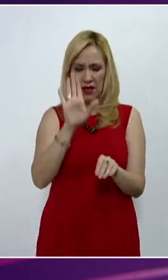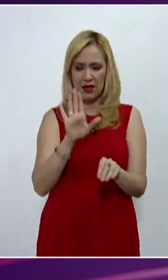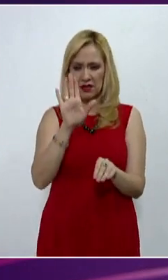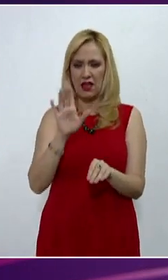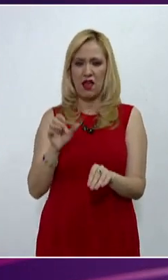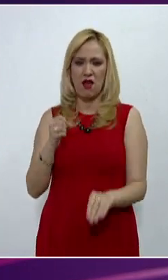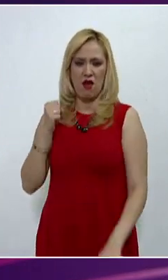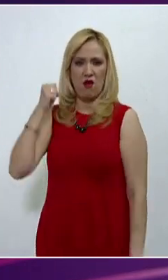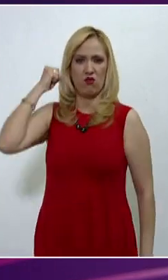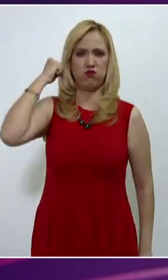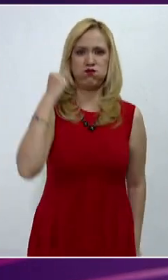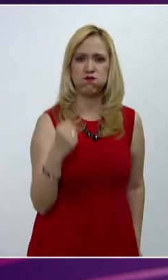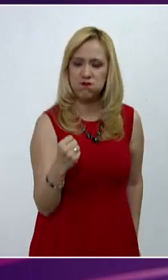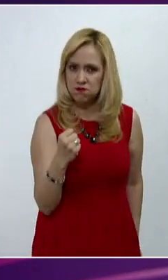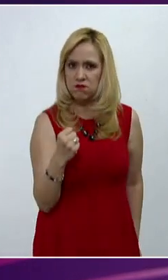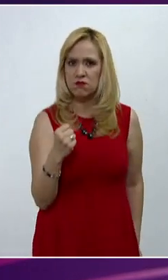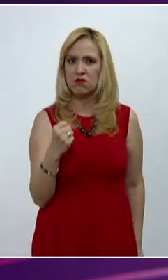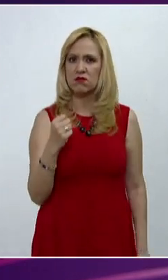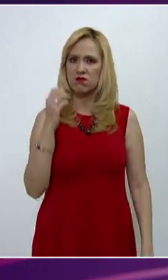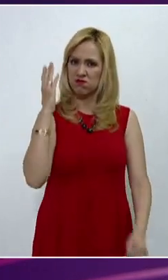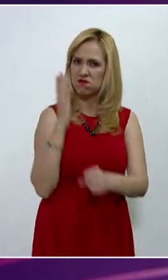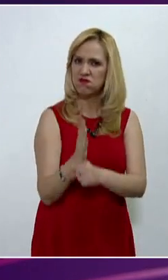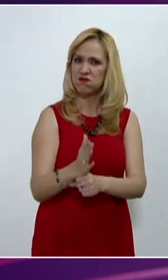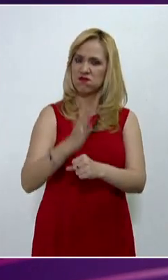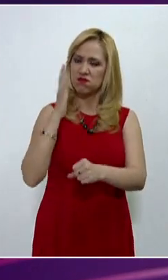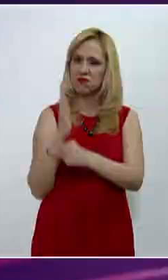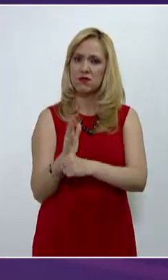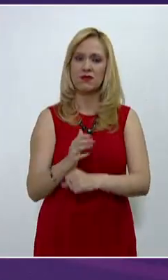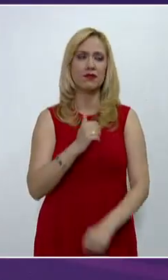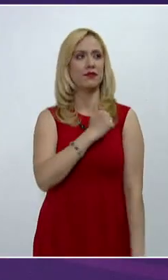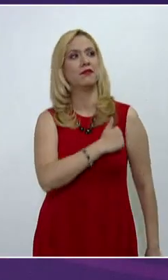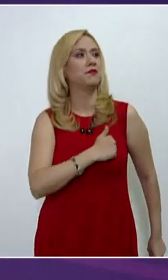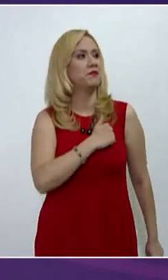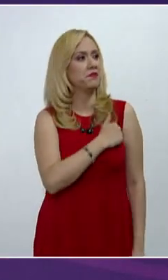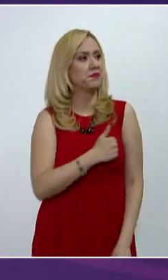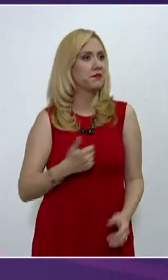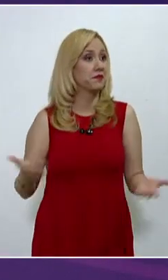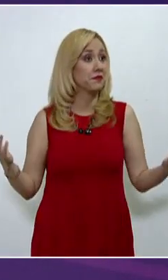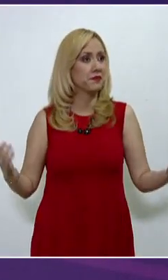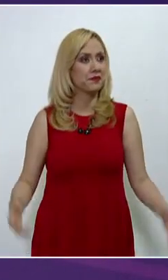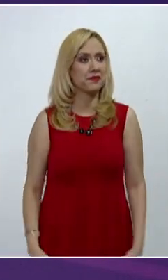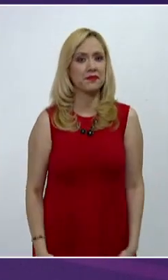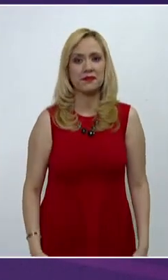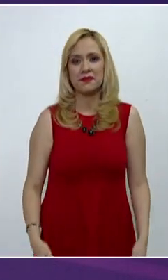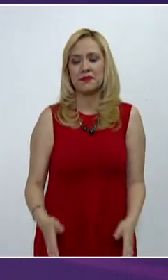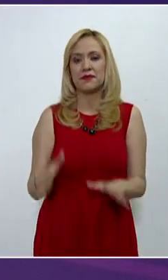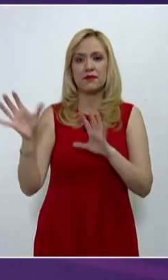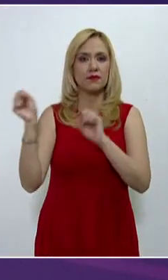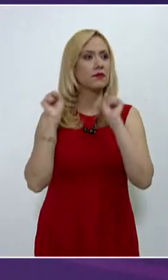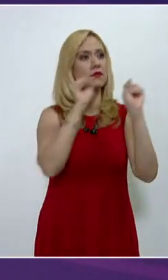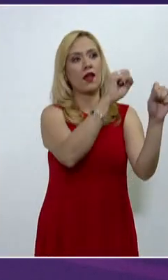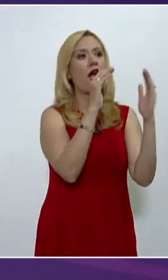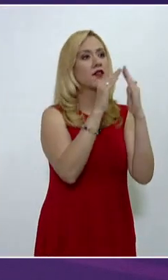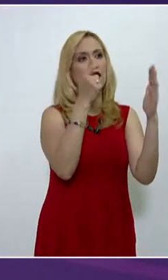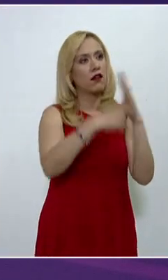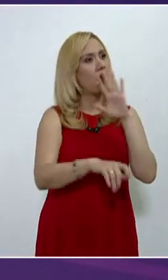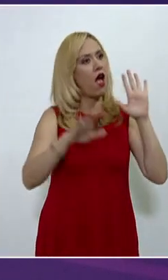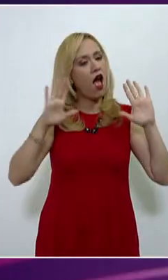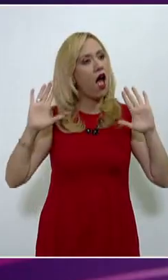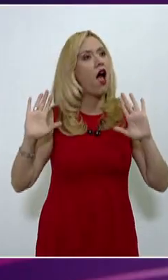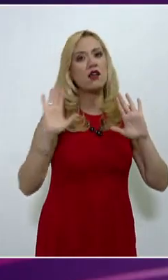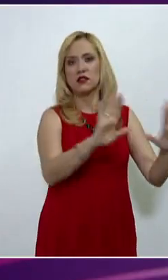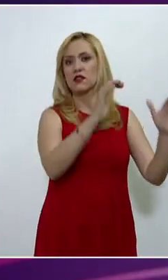autoritario de corte inquisitivo, lamentablemente, como otra figura el arraigo, por quizás referir